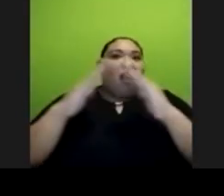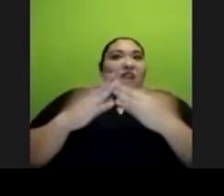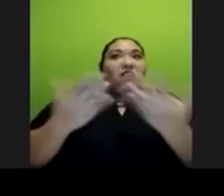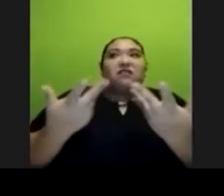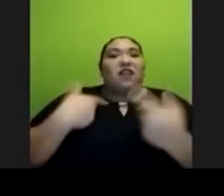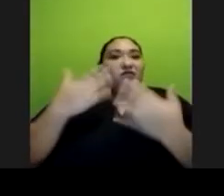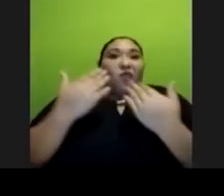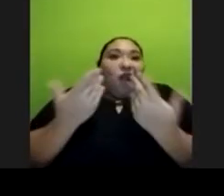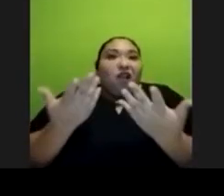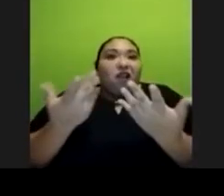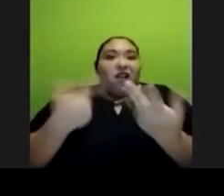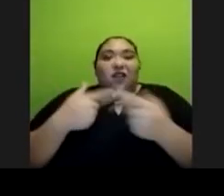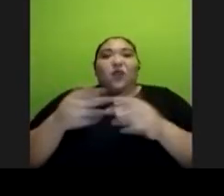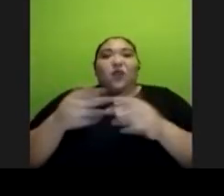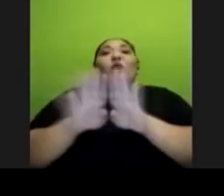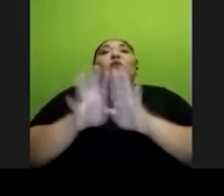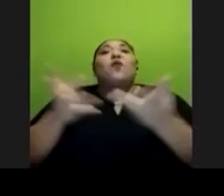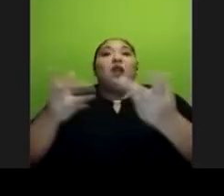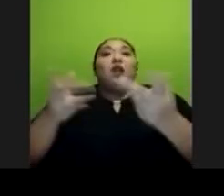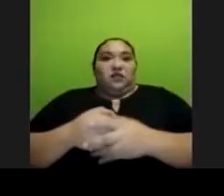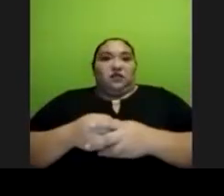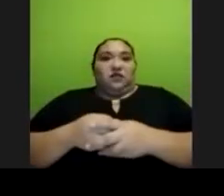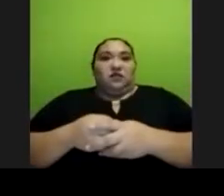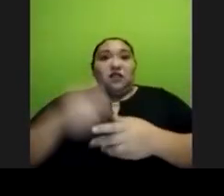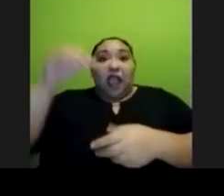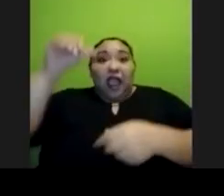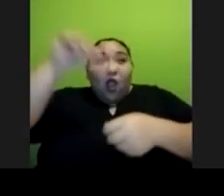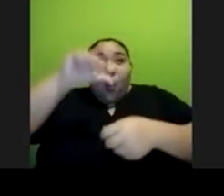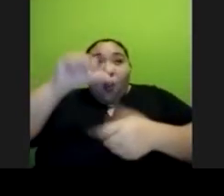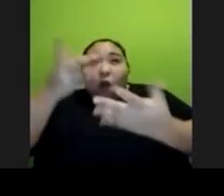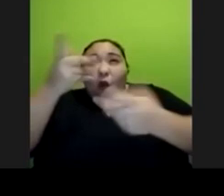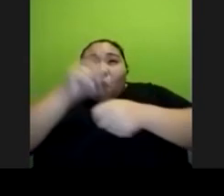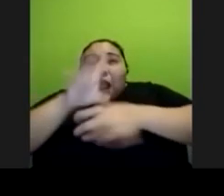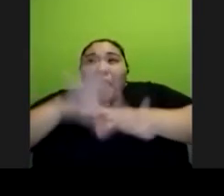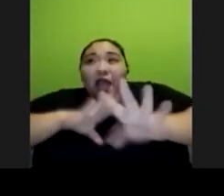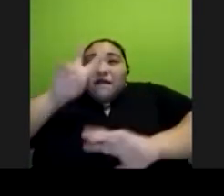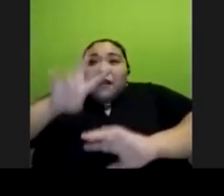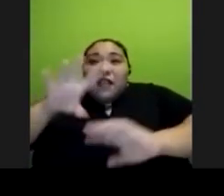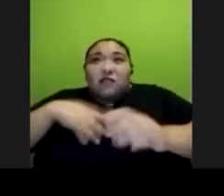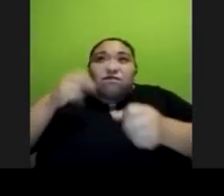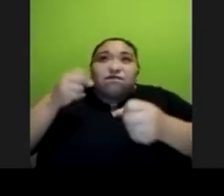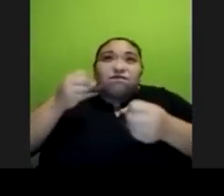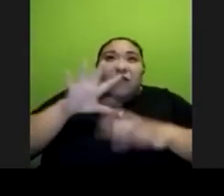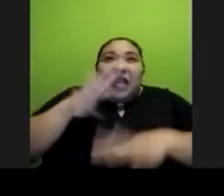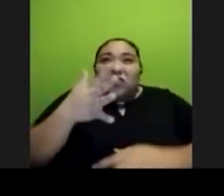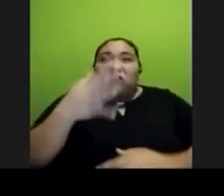unas 4.800 personas viviendo en los